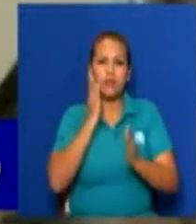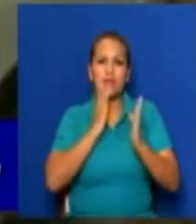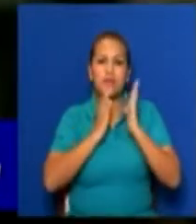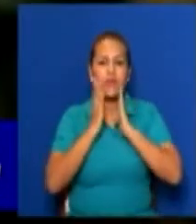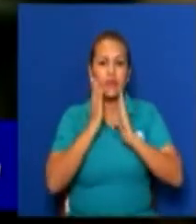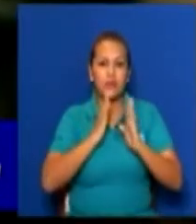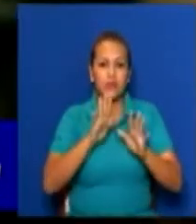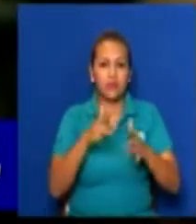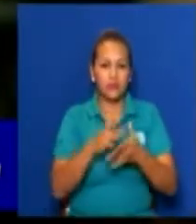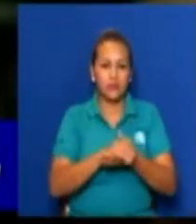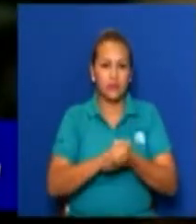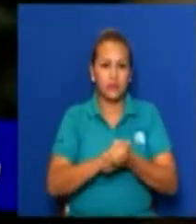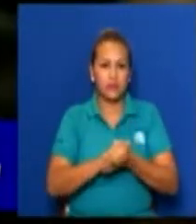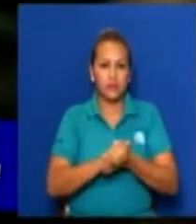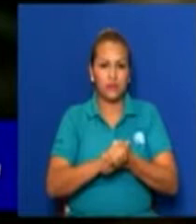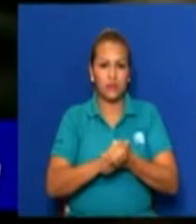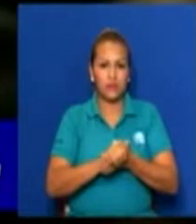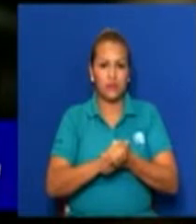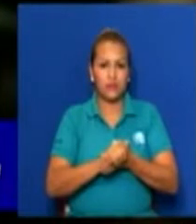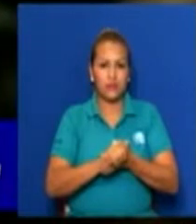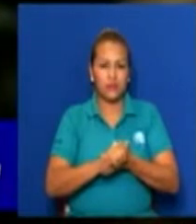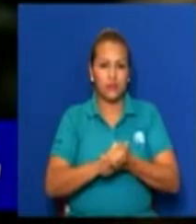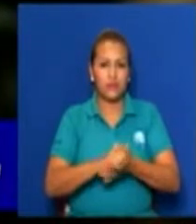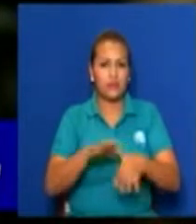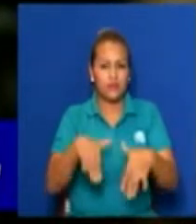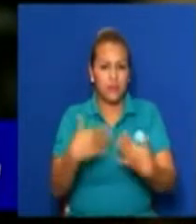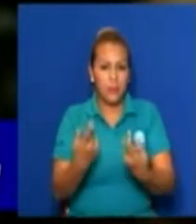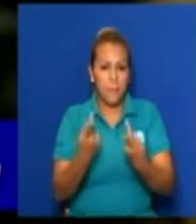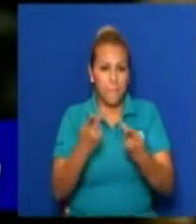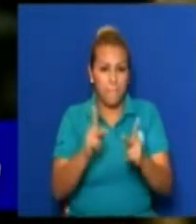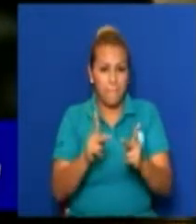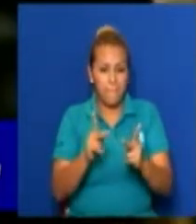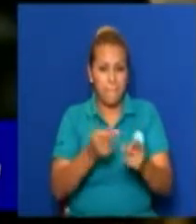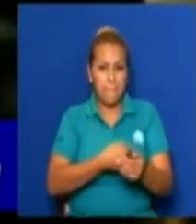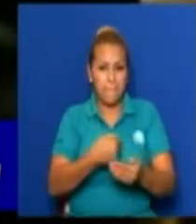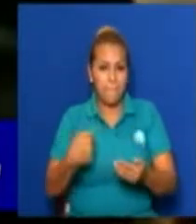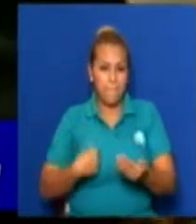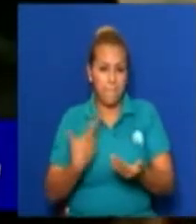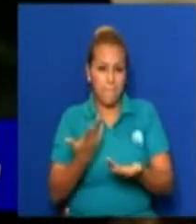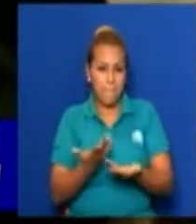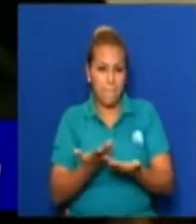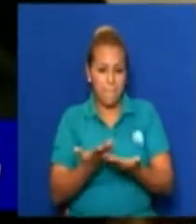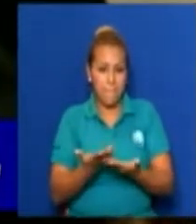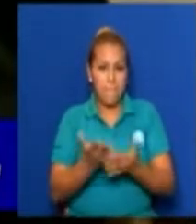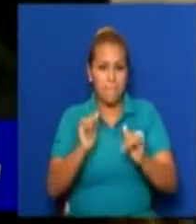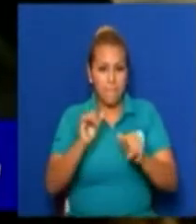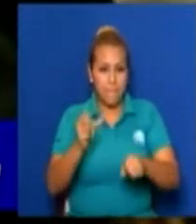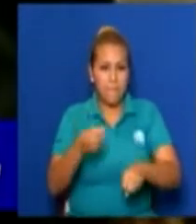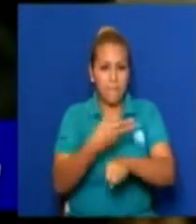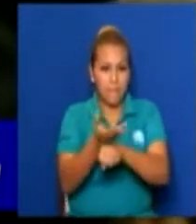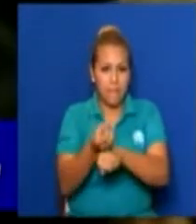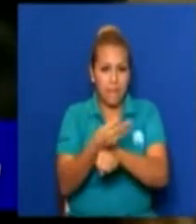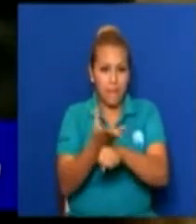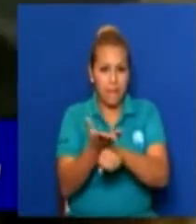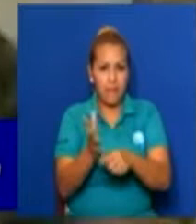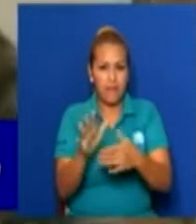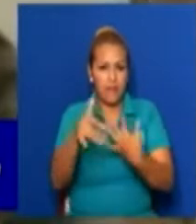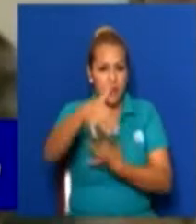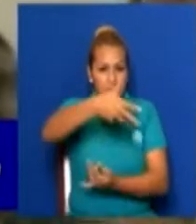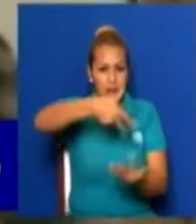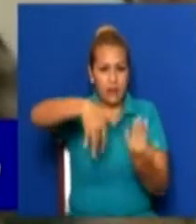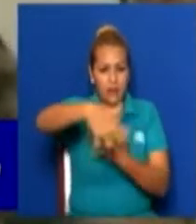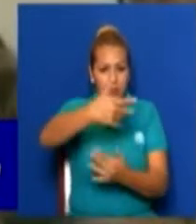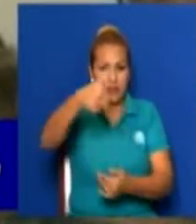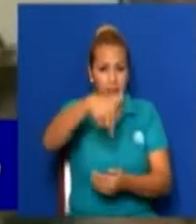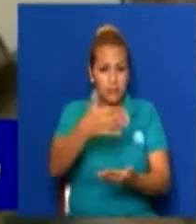y para nosotros en la UNI, para nosotros que hicimos también recomendaciones alrededor de ese estudio